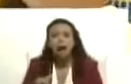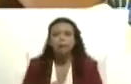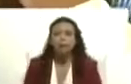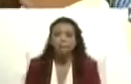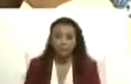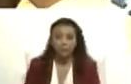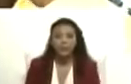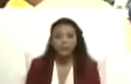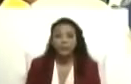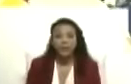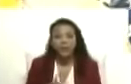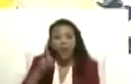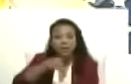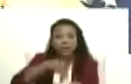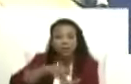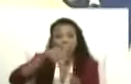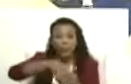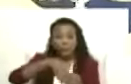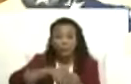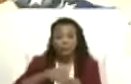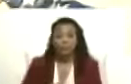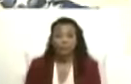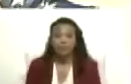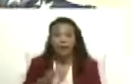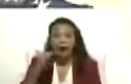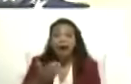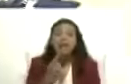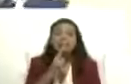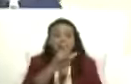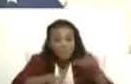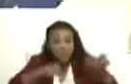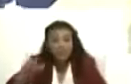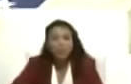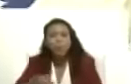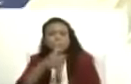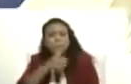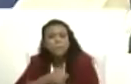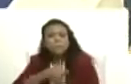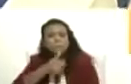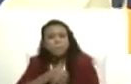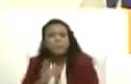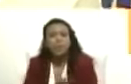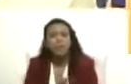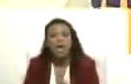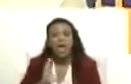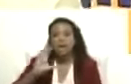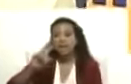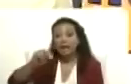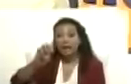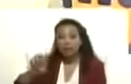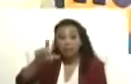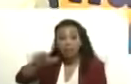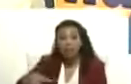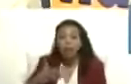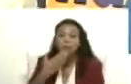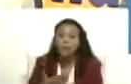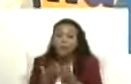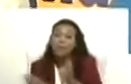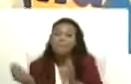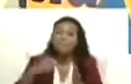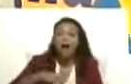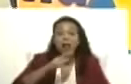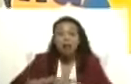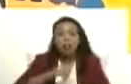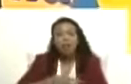a los centros de votación. A ellos les decimos, manténganse allí. El Consejo Nacional Electoral les proporciona todas